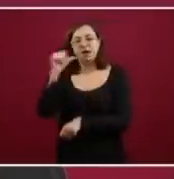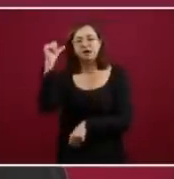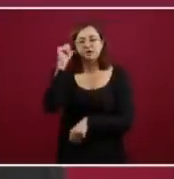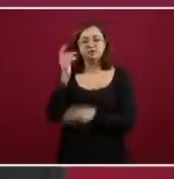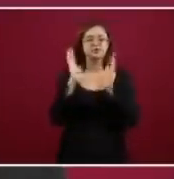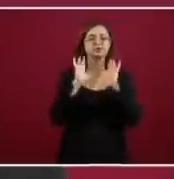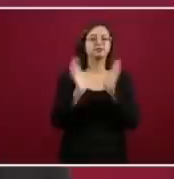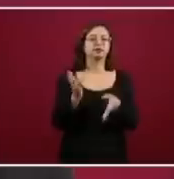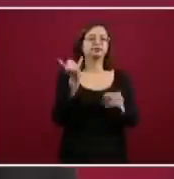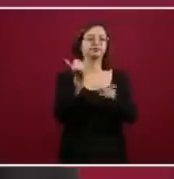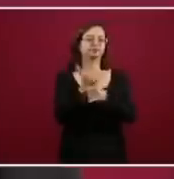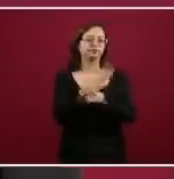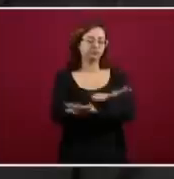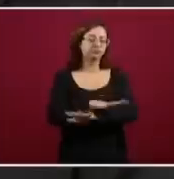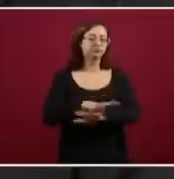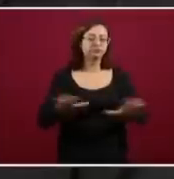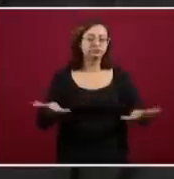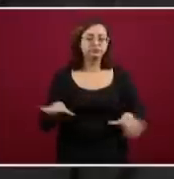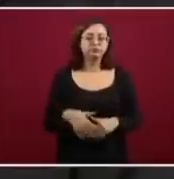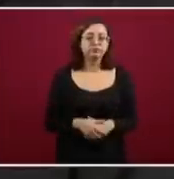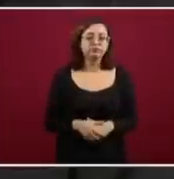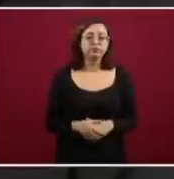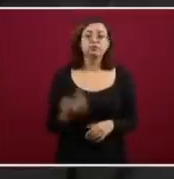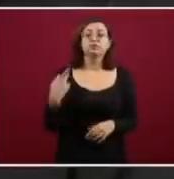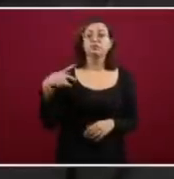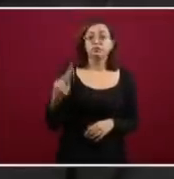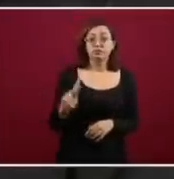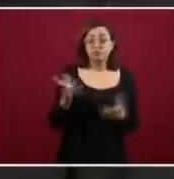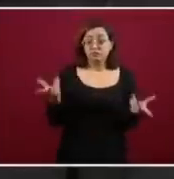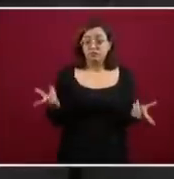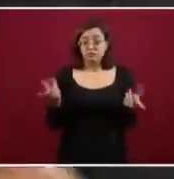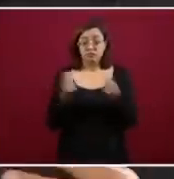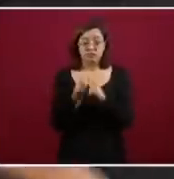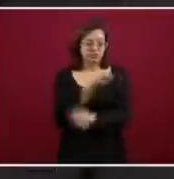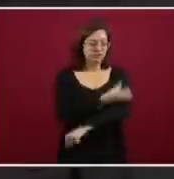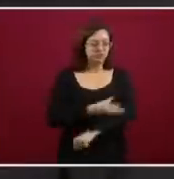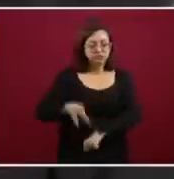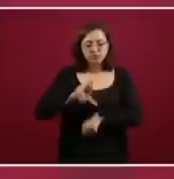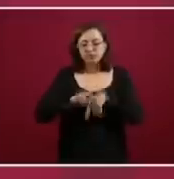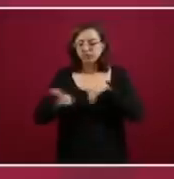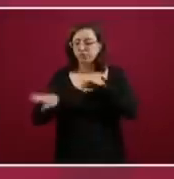y tuvo que ver con un trabajo coordinado entonces